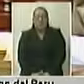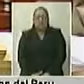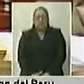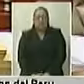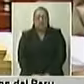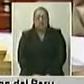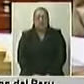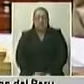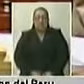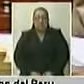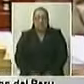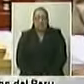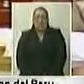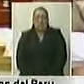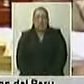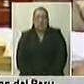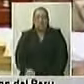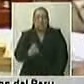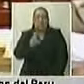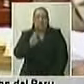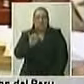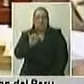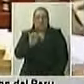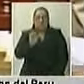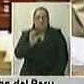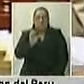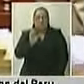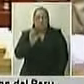congresista John Reynaga y luego el congresista Néstor Balki.